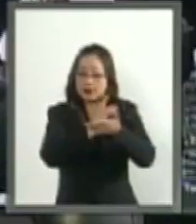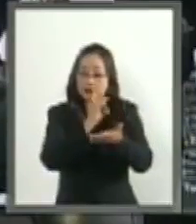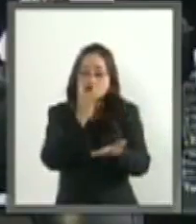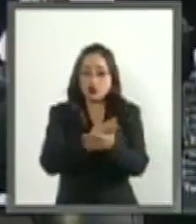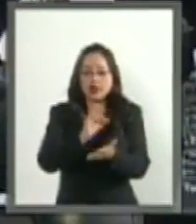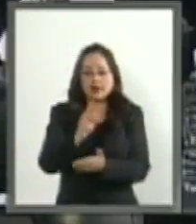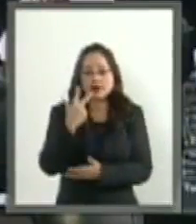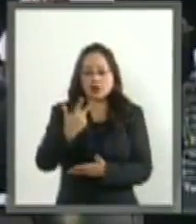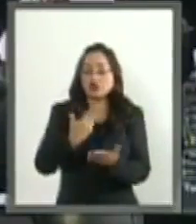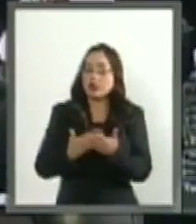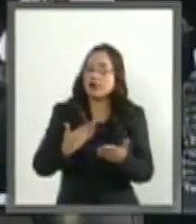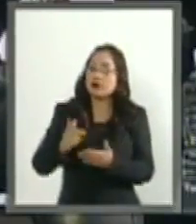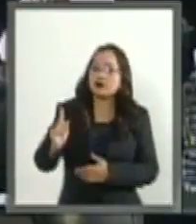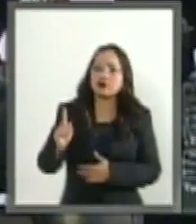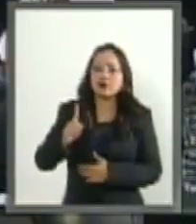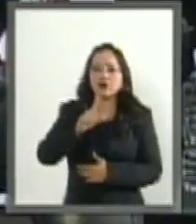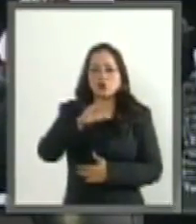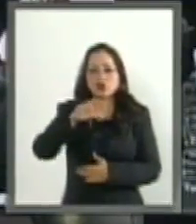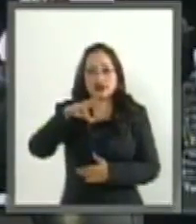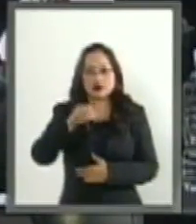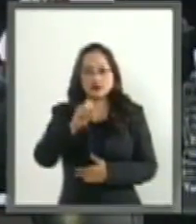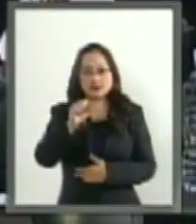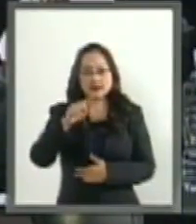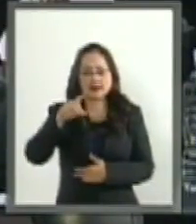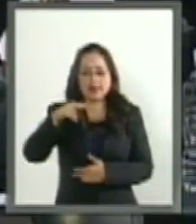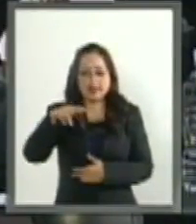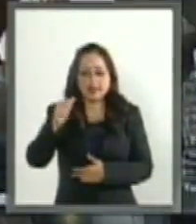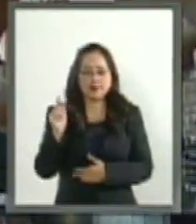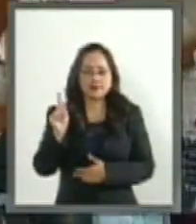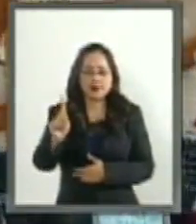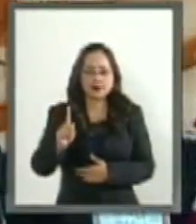y que en el uso de la palabra la senadora lucero saldaña